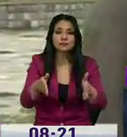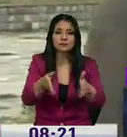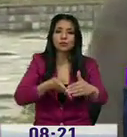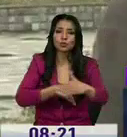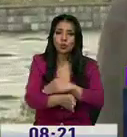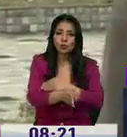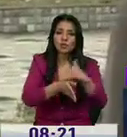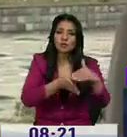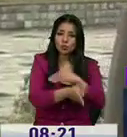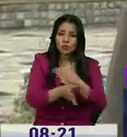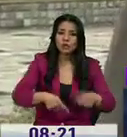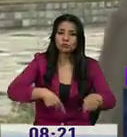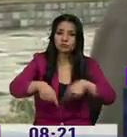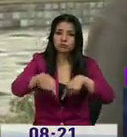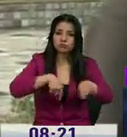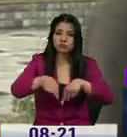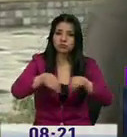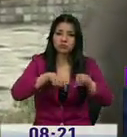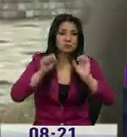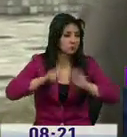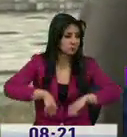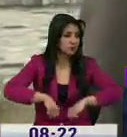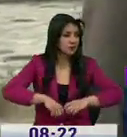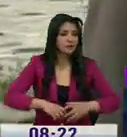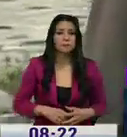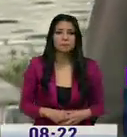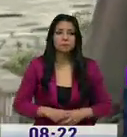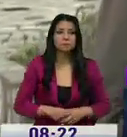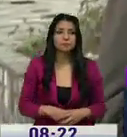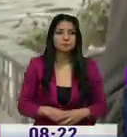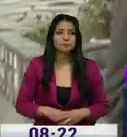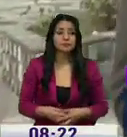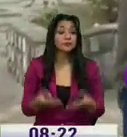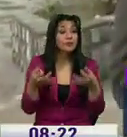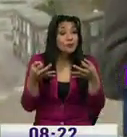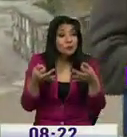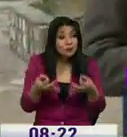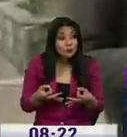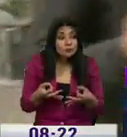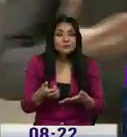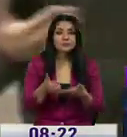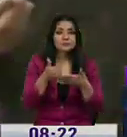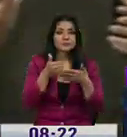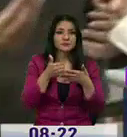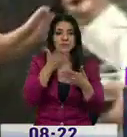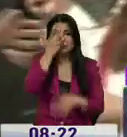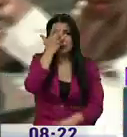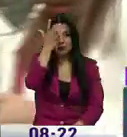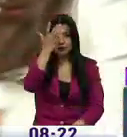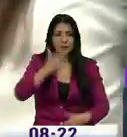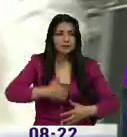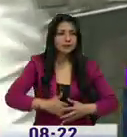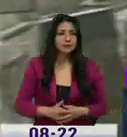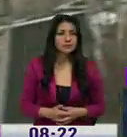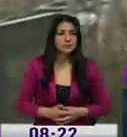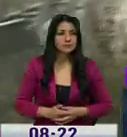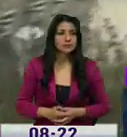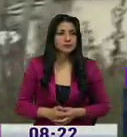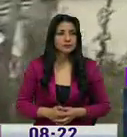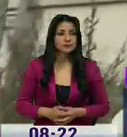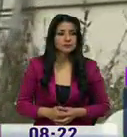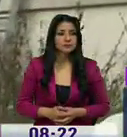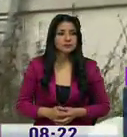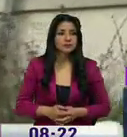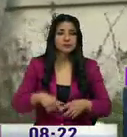de las entradas y los accesos al puente San Juan, justamente es porque... ¿Cómo hacemos para